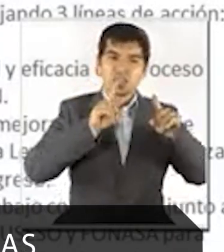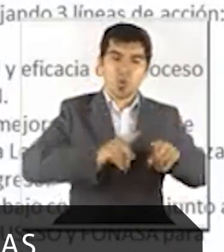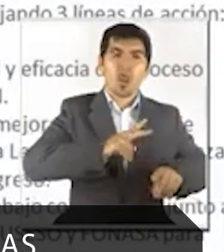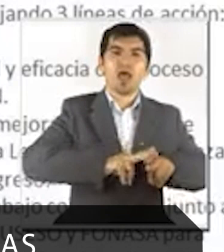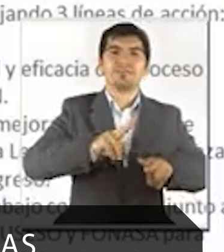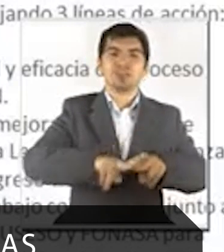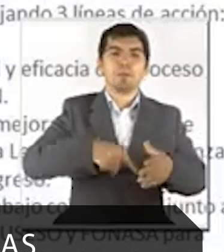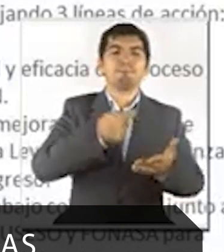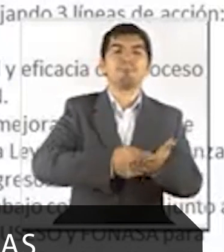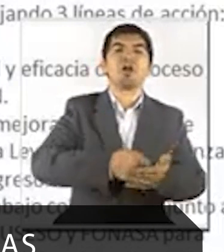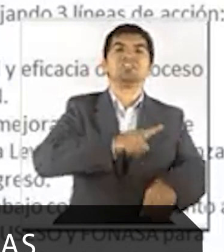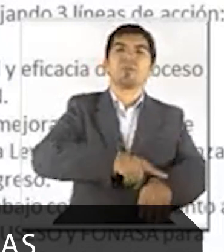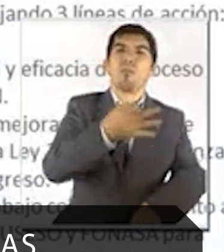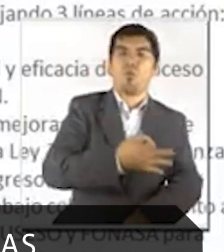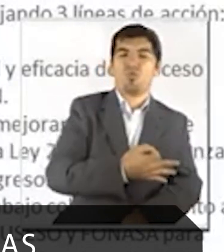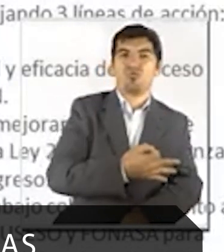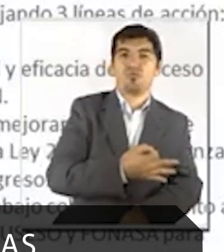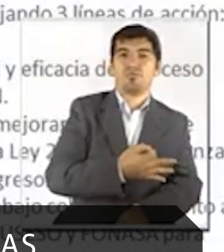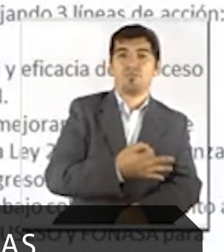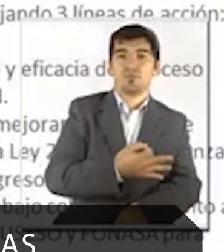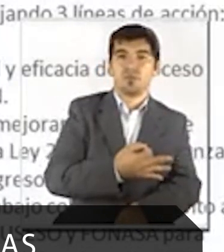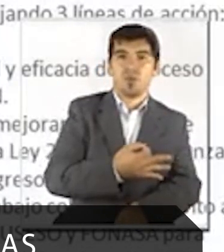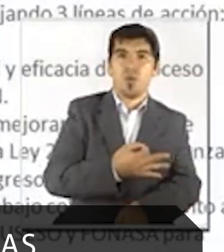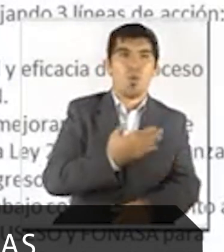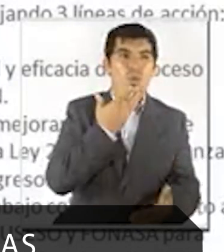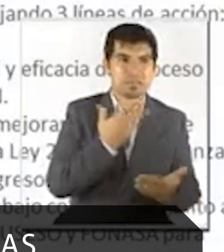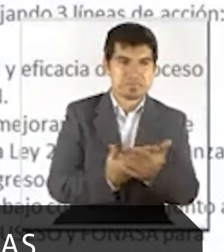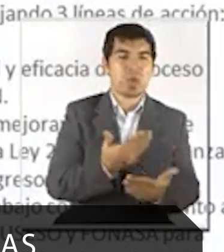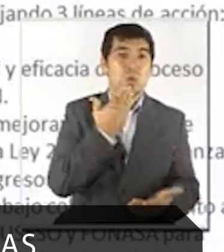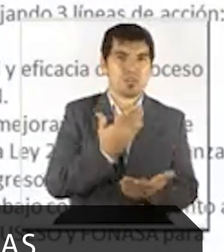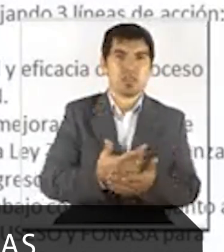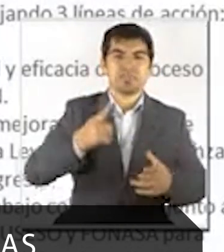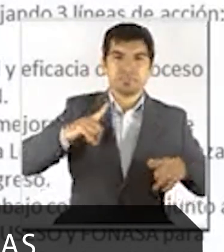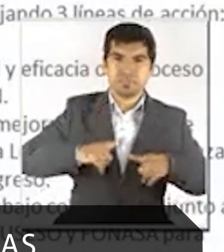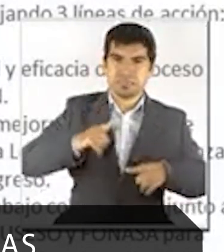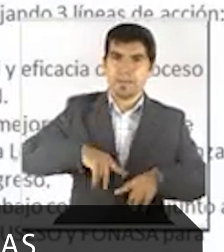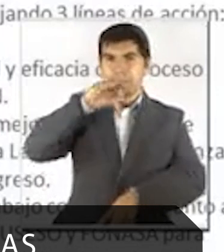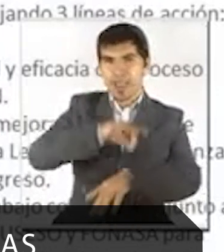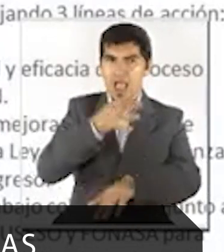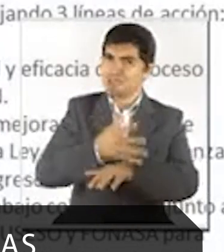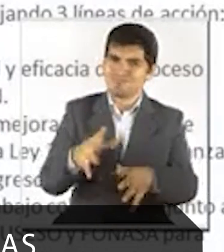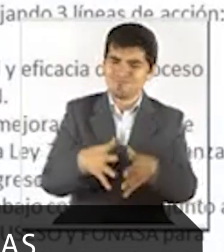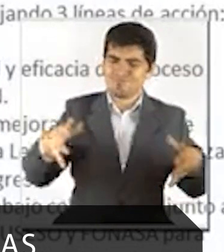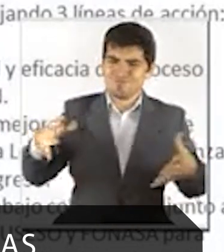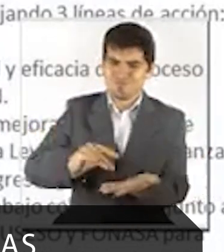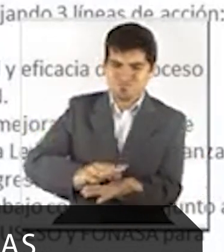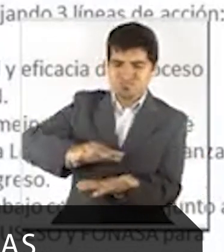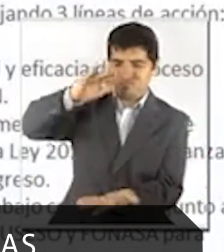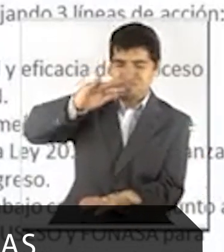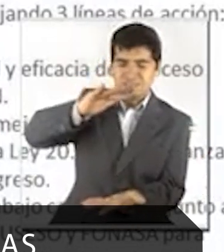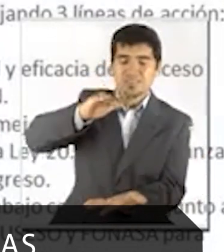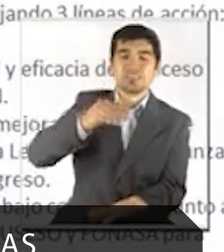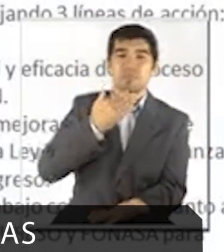todas las licencias médicas no en un contexto Un aumento explosivo de la cantidad de licencias médicas como mencionábamos en que